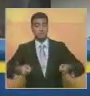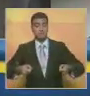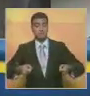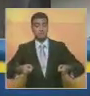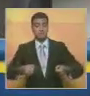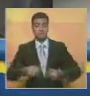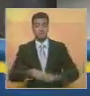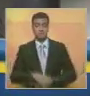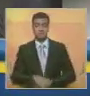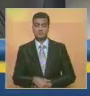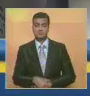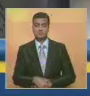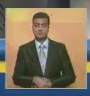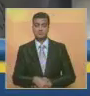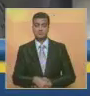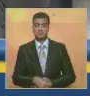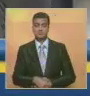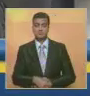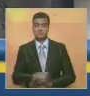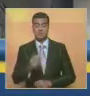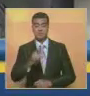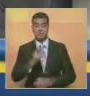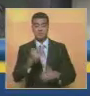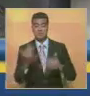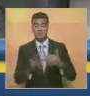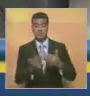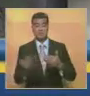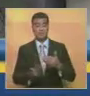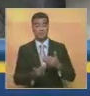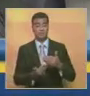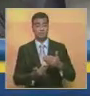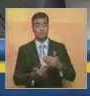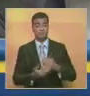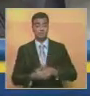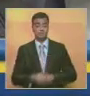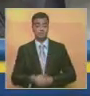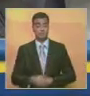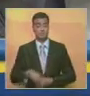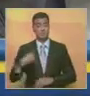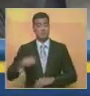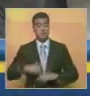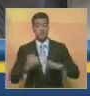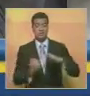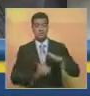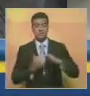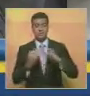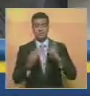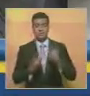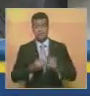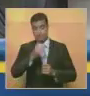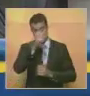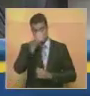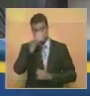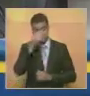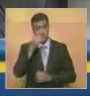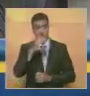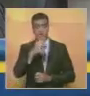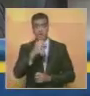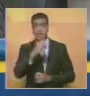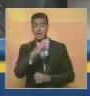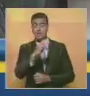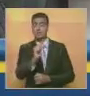viaje de doble fondo teniendo en su interior una gran cantidad de drogas denominada cocaína